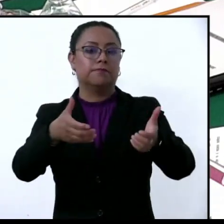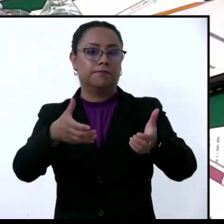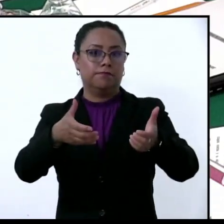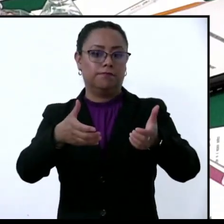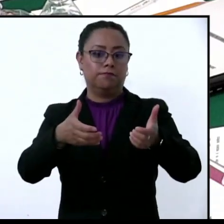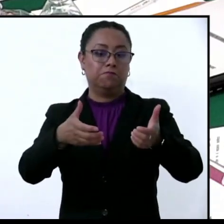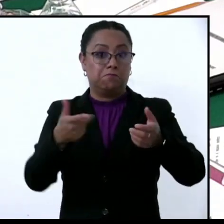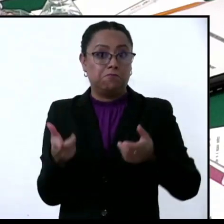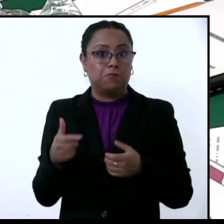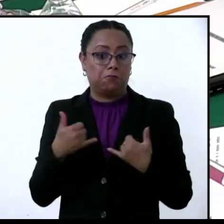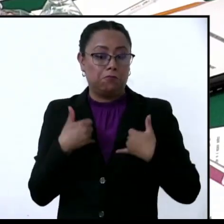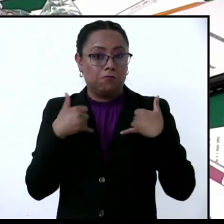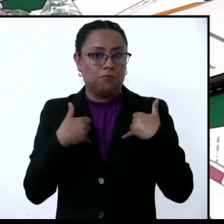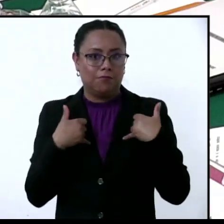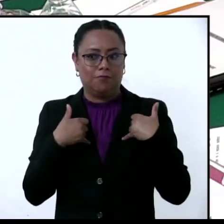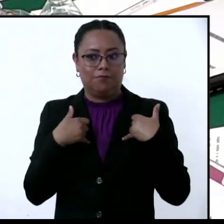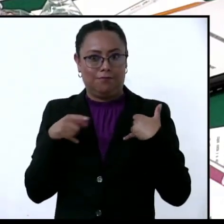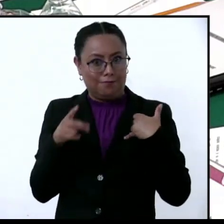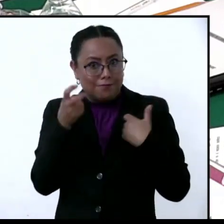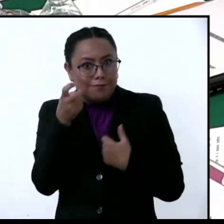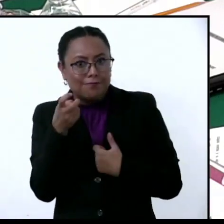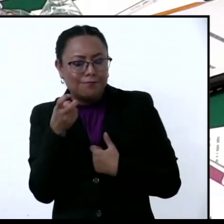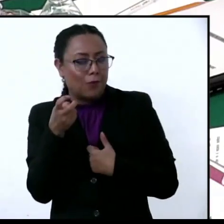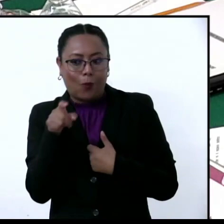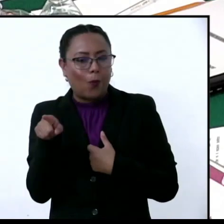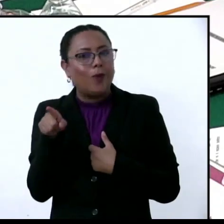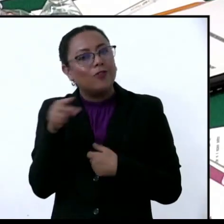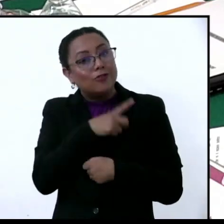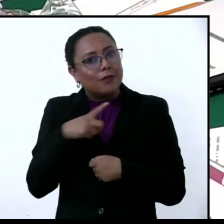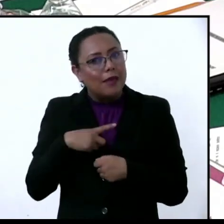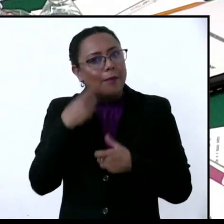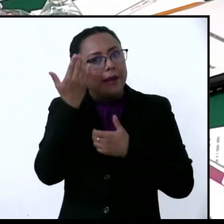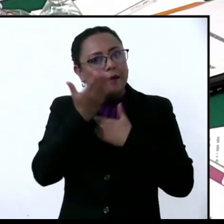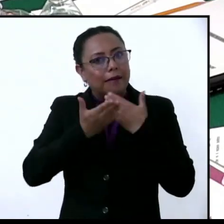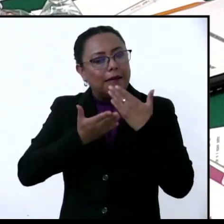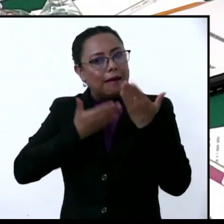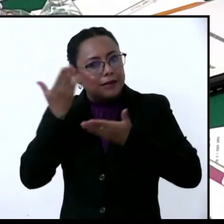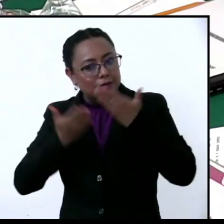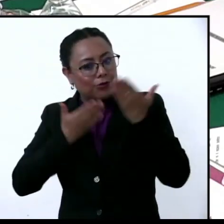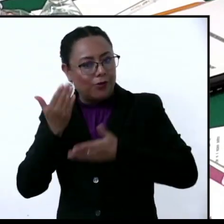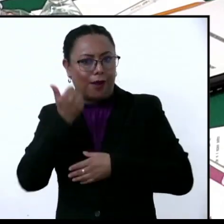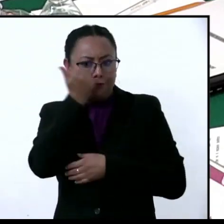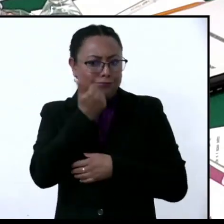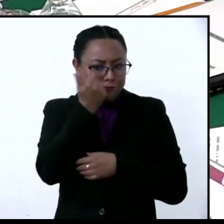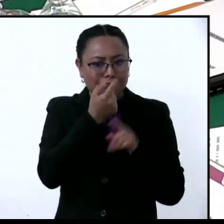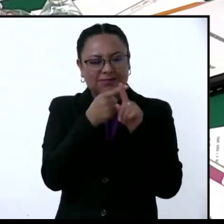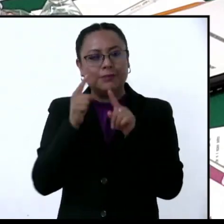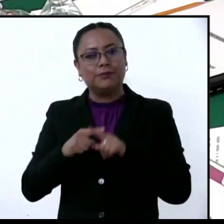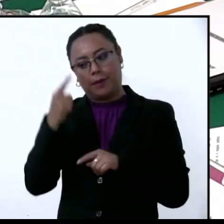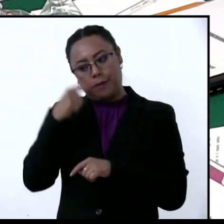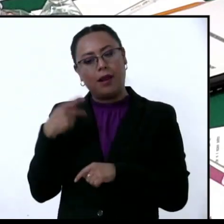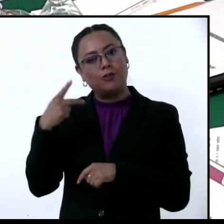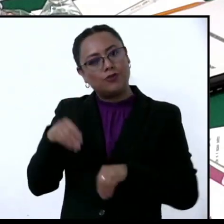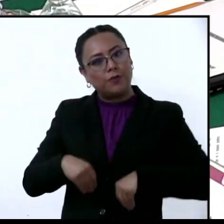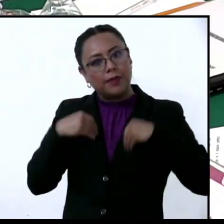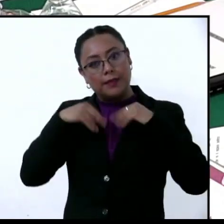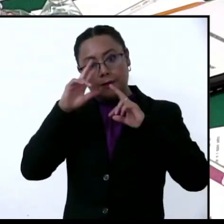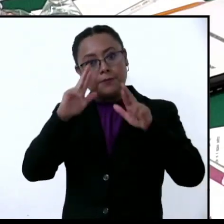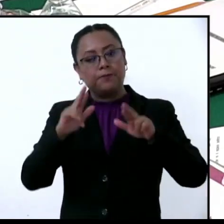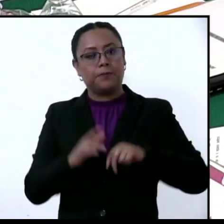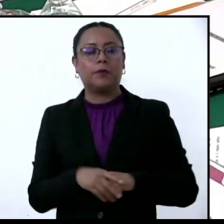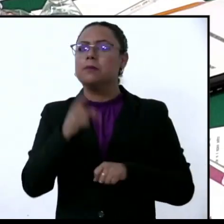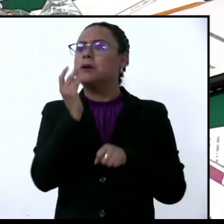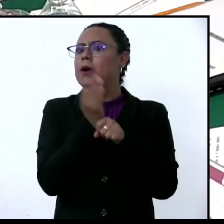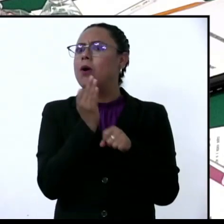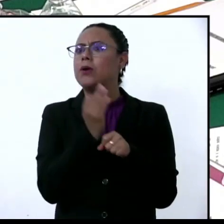edad, cuando deberían estar estudiando con el fin de que tengan una vida digna. ¿Cuáles son las acciones que